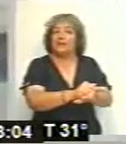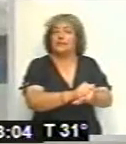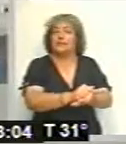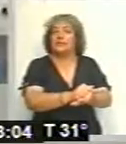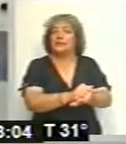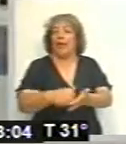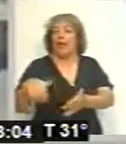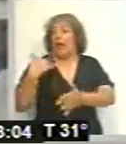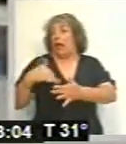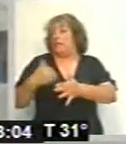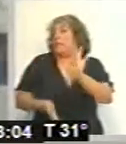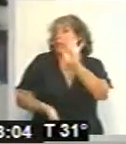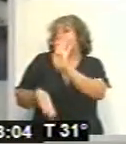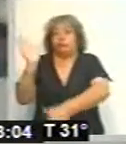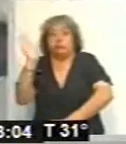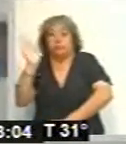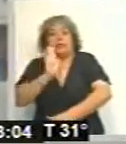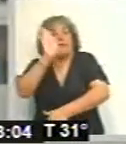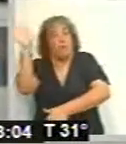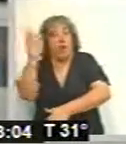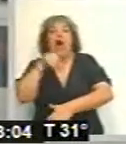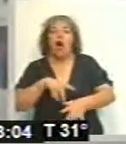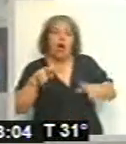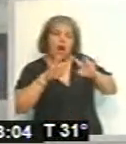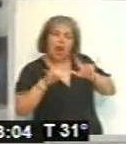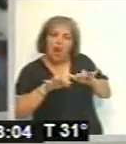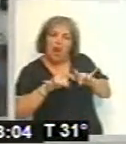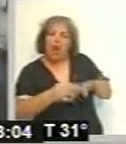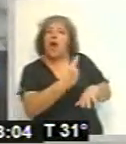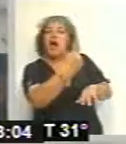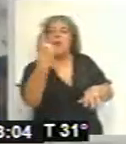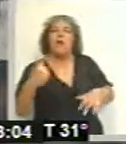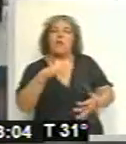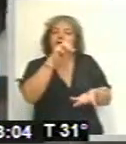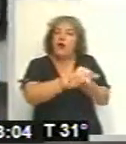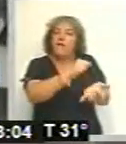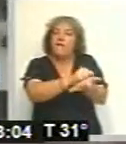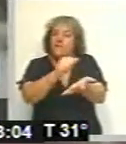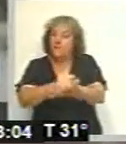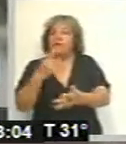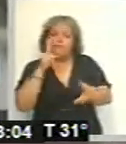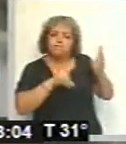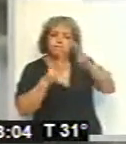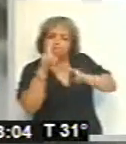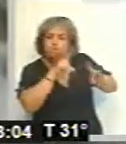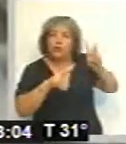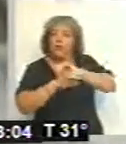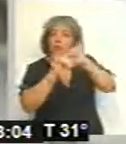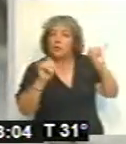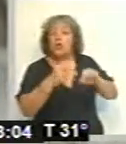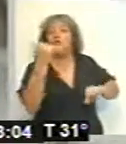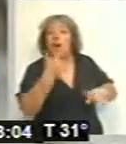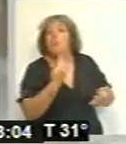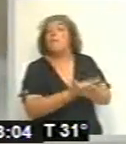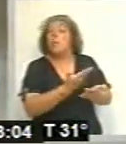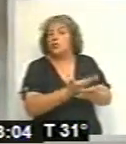Entonces, sobre esa base se está verificando la situación esa en cada una de las ventanillas, ¿sí? Y si se dan esos presupuestos,